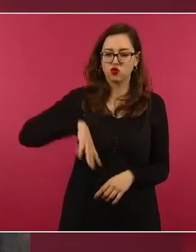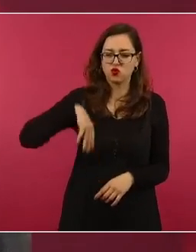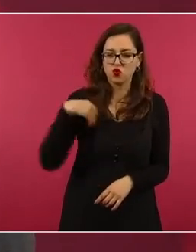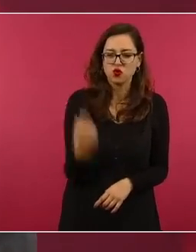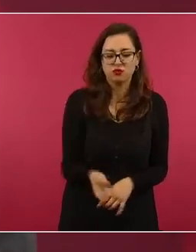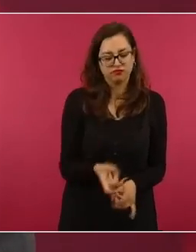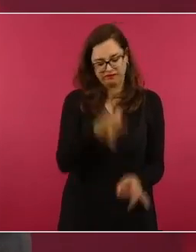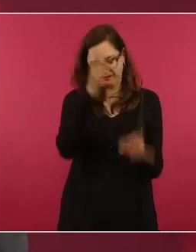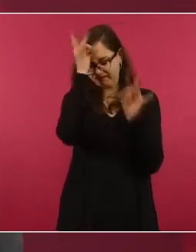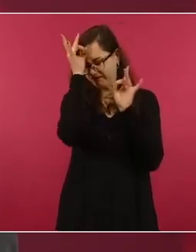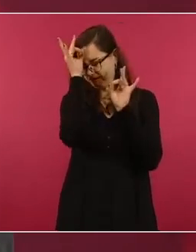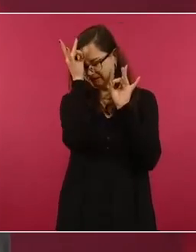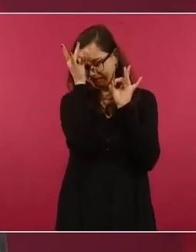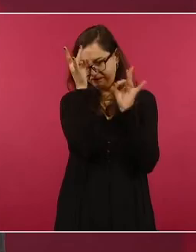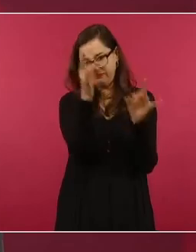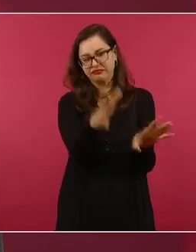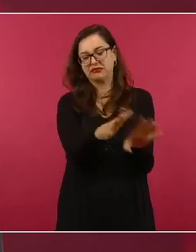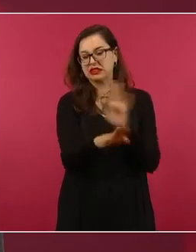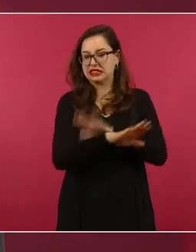que dijo basta.